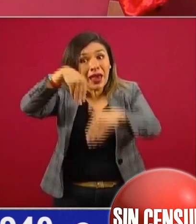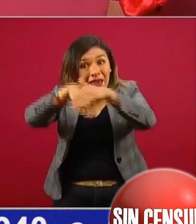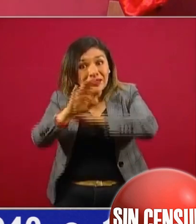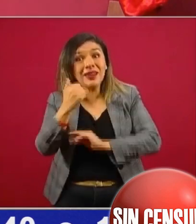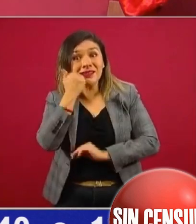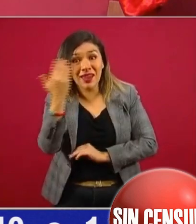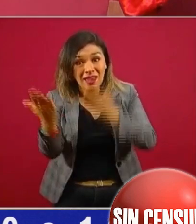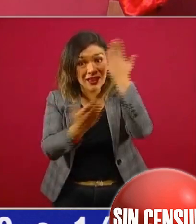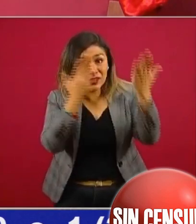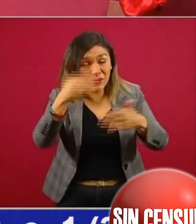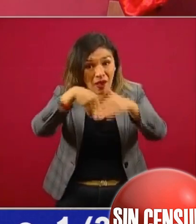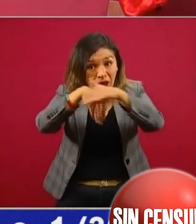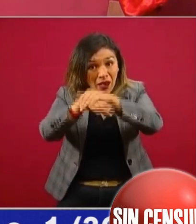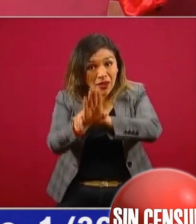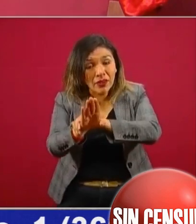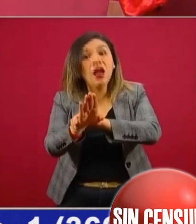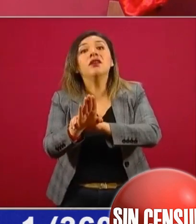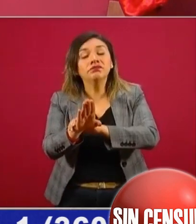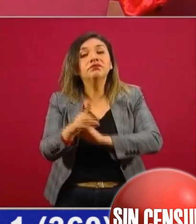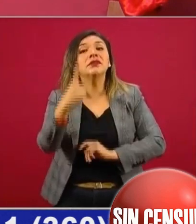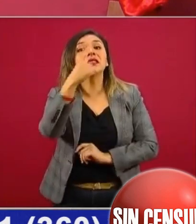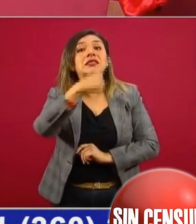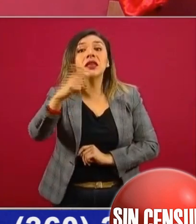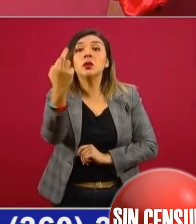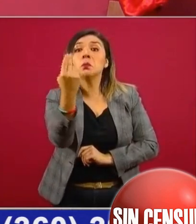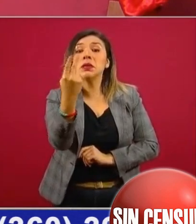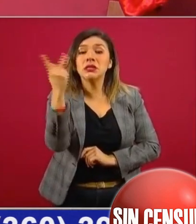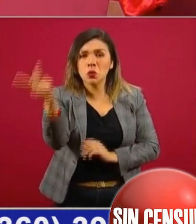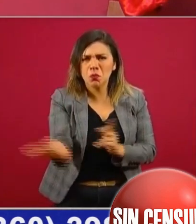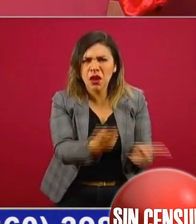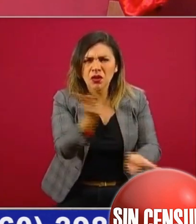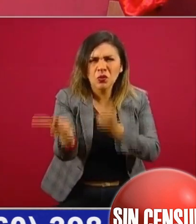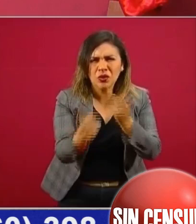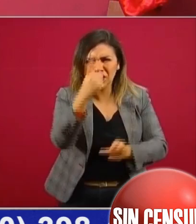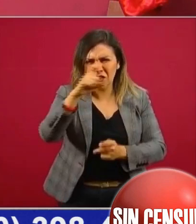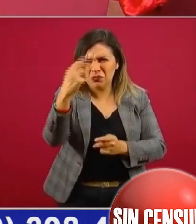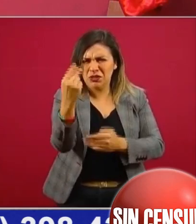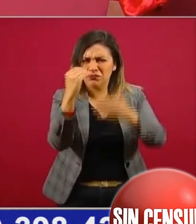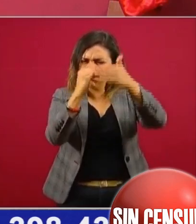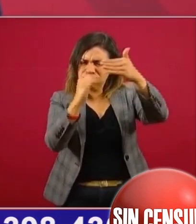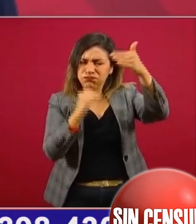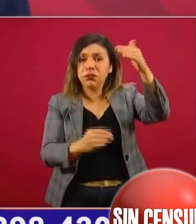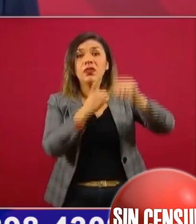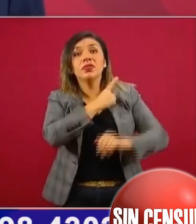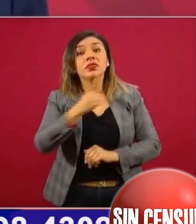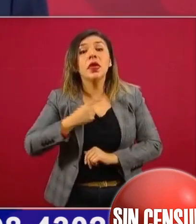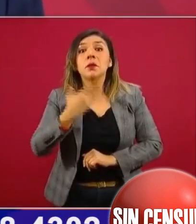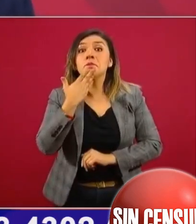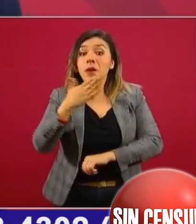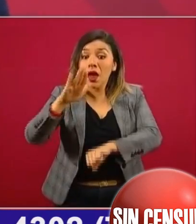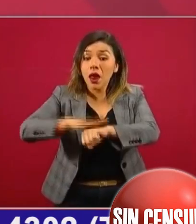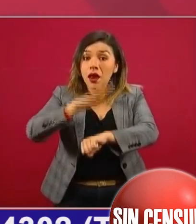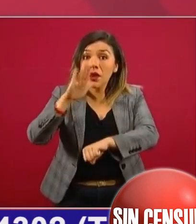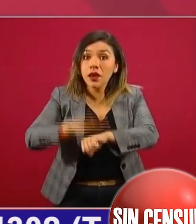ingresar. De 125 preguntas, había que contestar bien